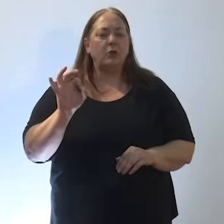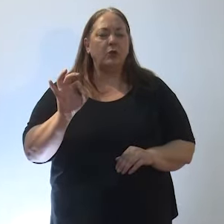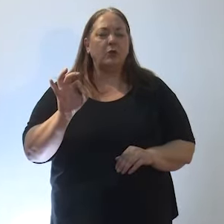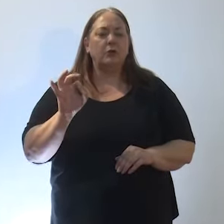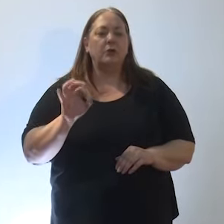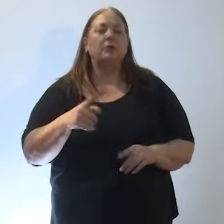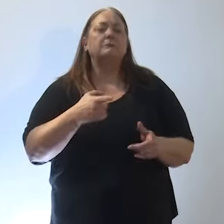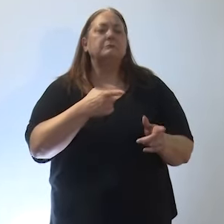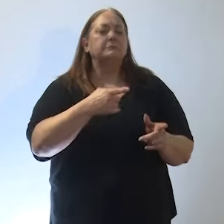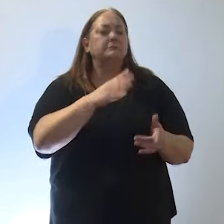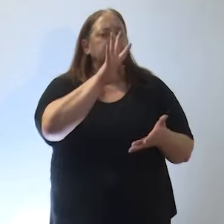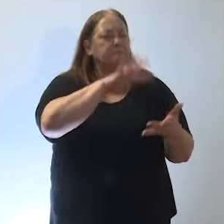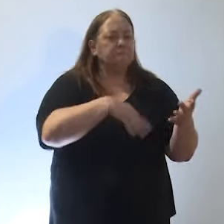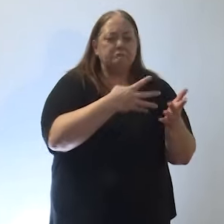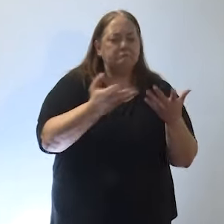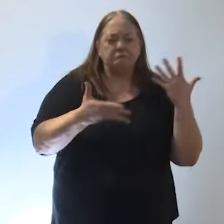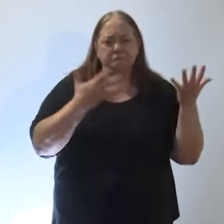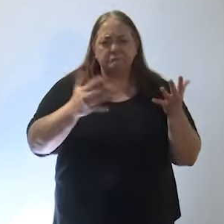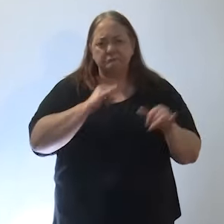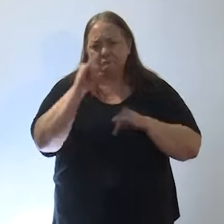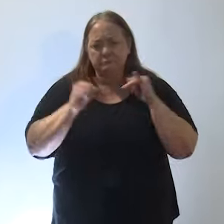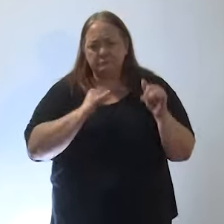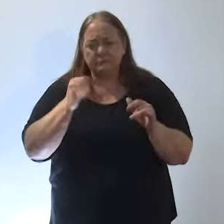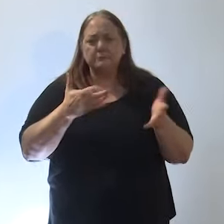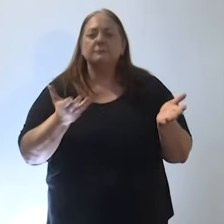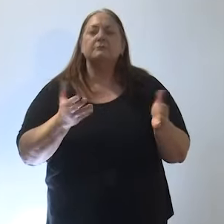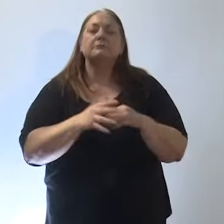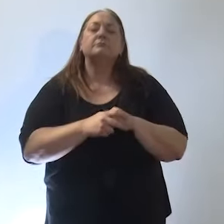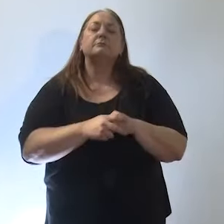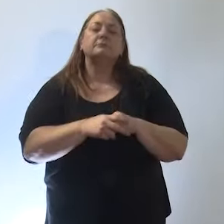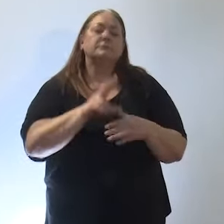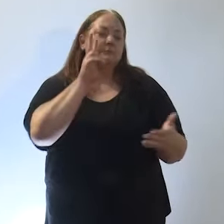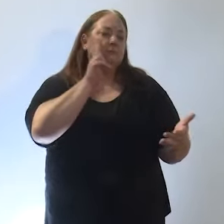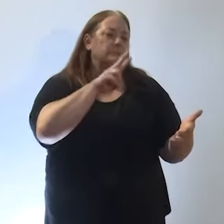diferencias metodológicas o de perspectiva